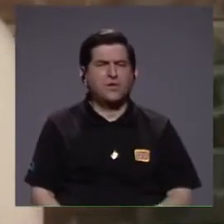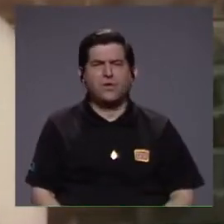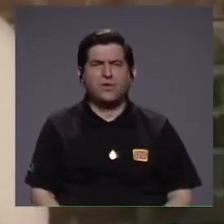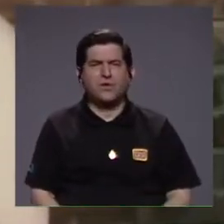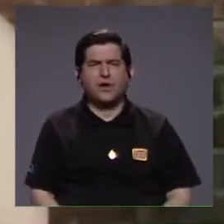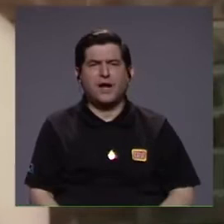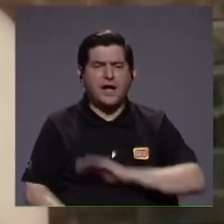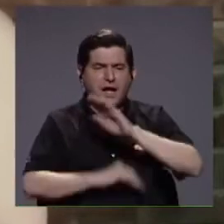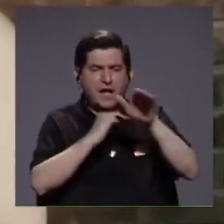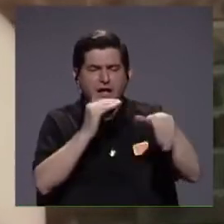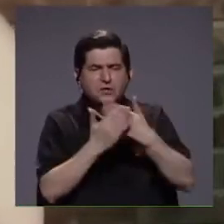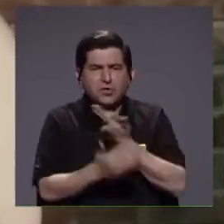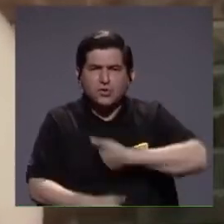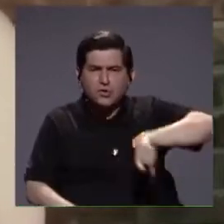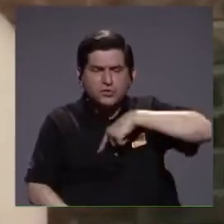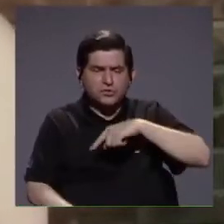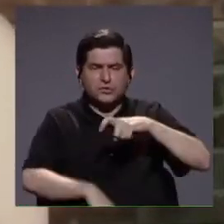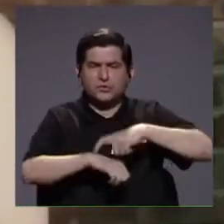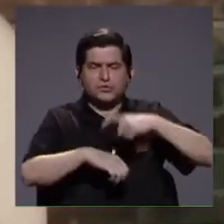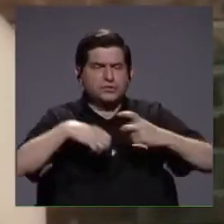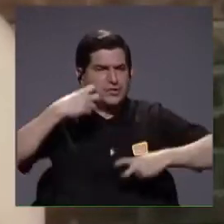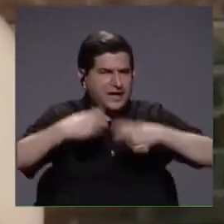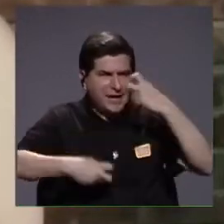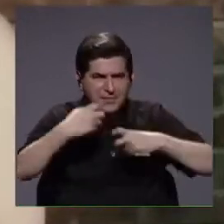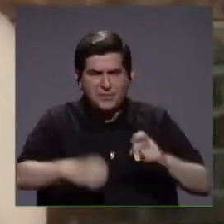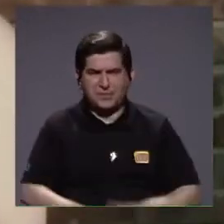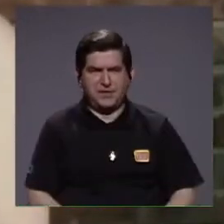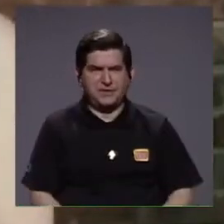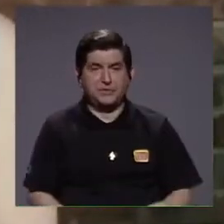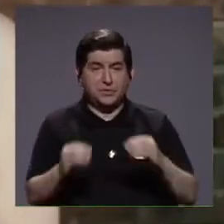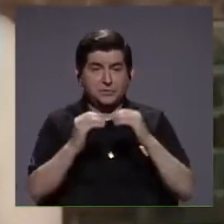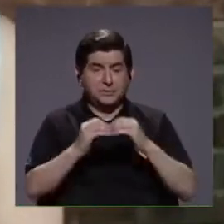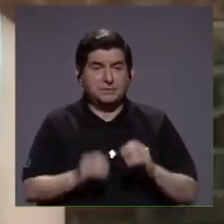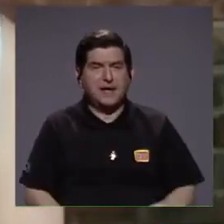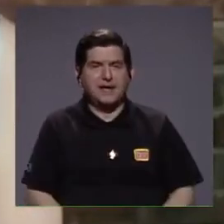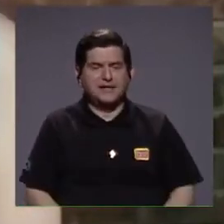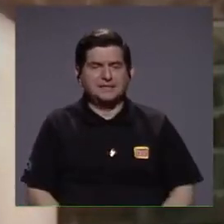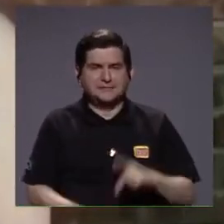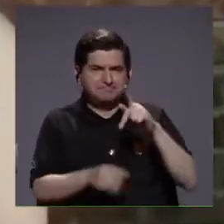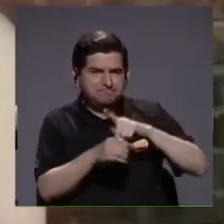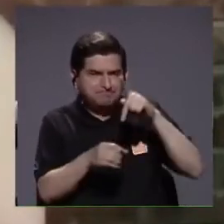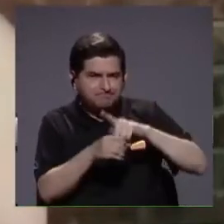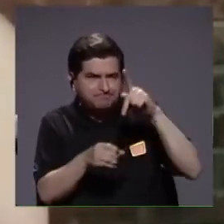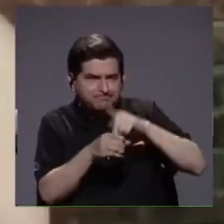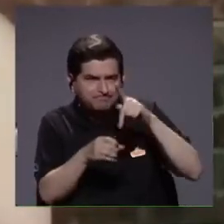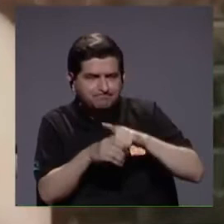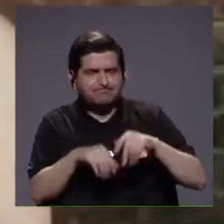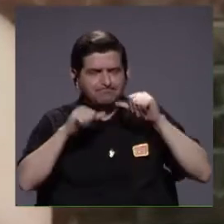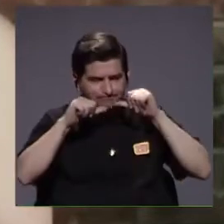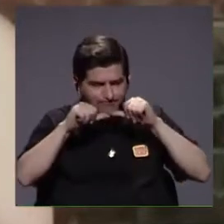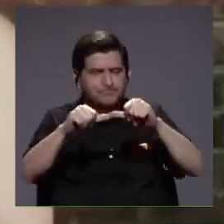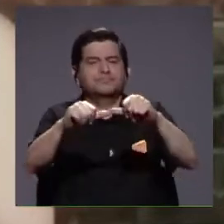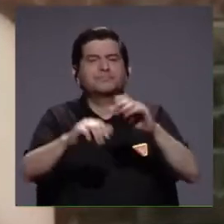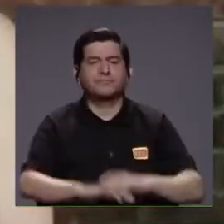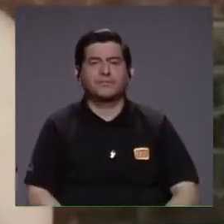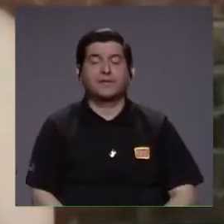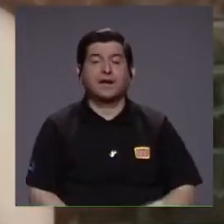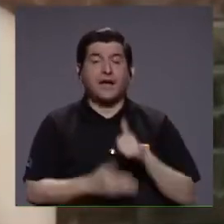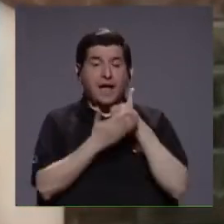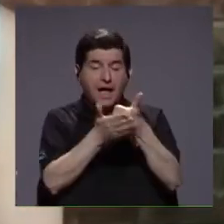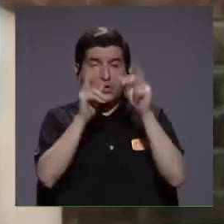buscados o llamados por todos nosotros en los momentos de crisis. Deben tener más permanencia y una participación